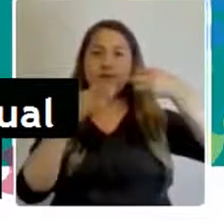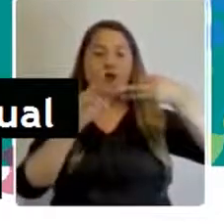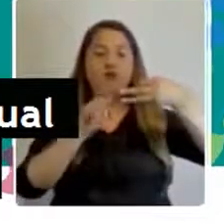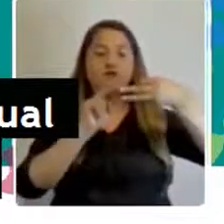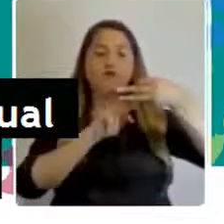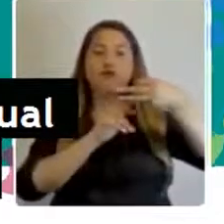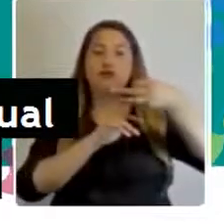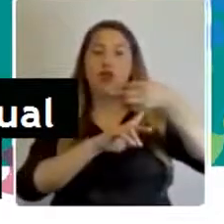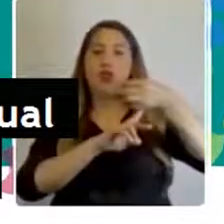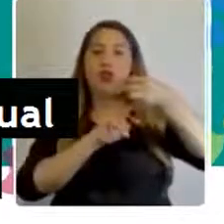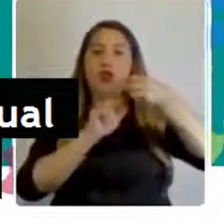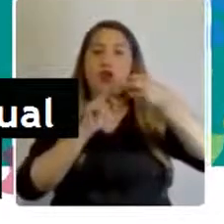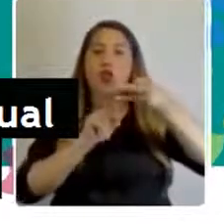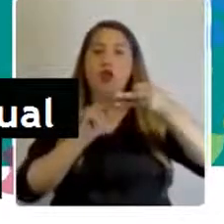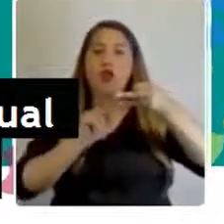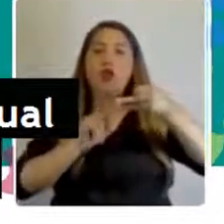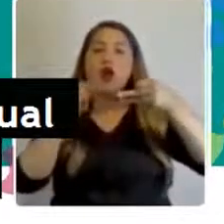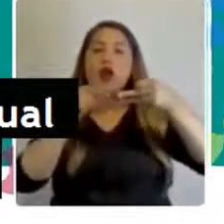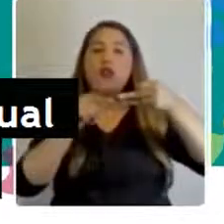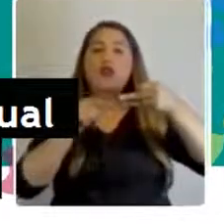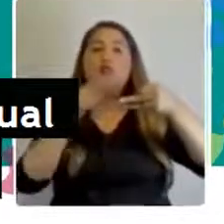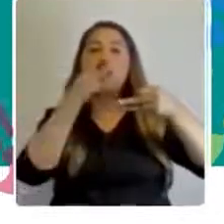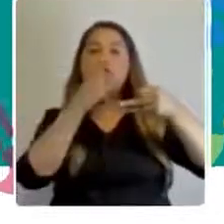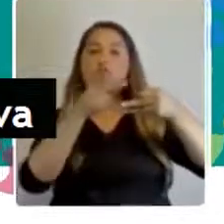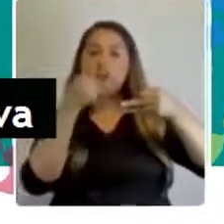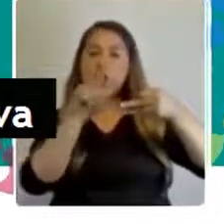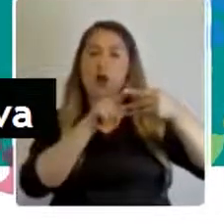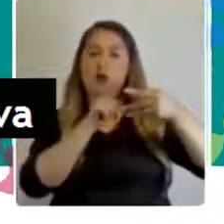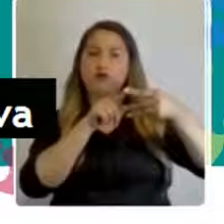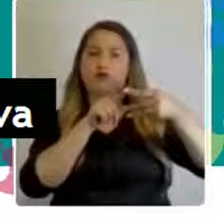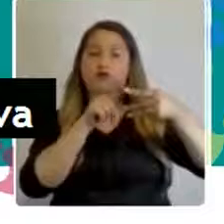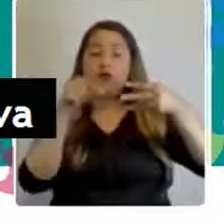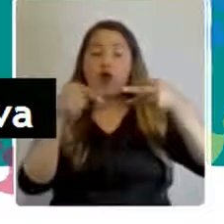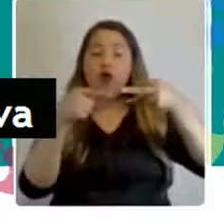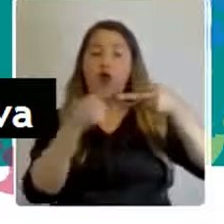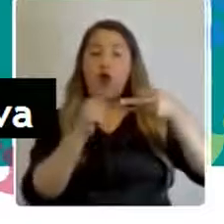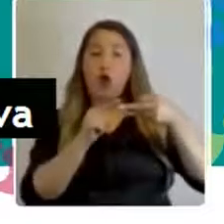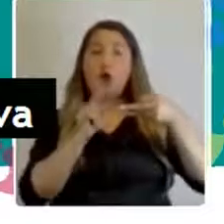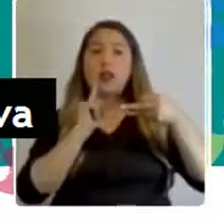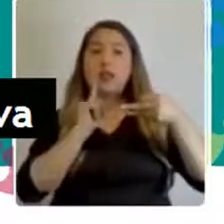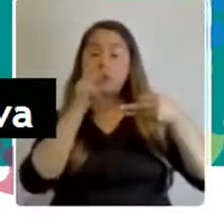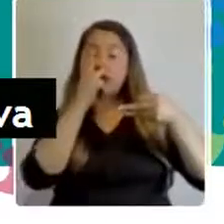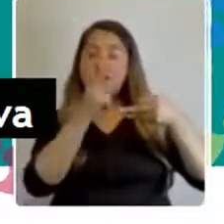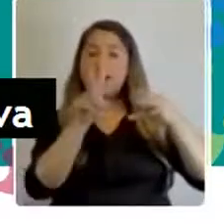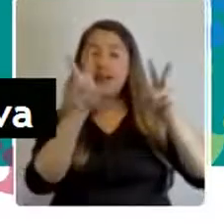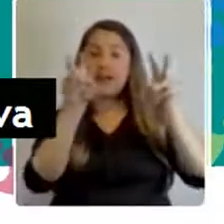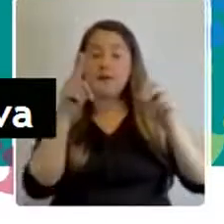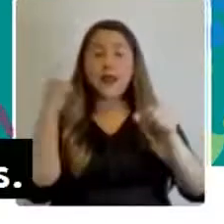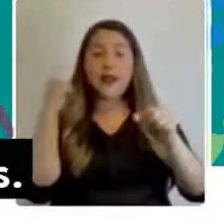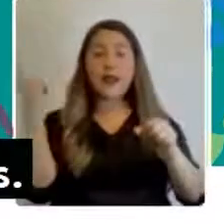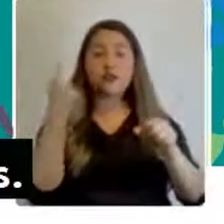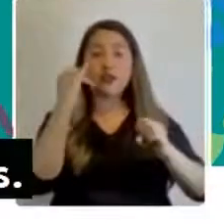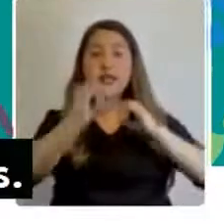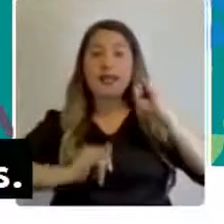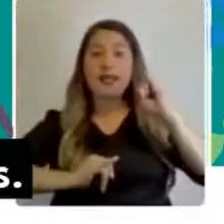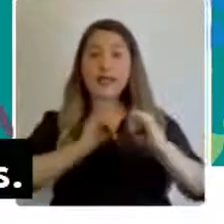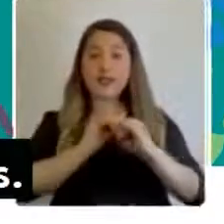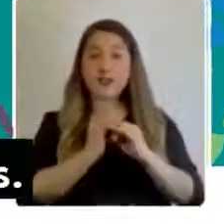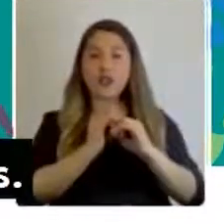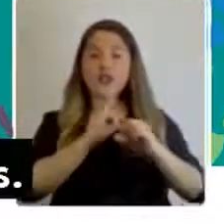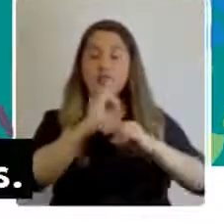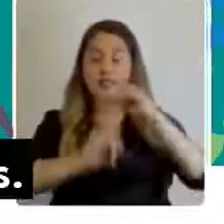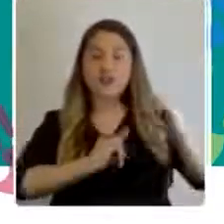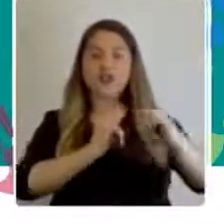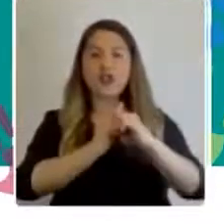de la situación actual y la visión directa de los pacientes. Hoy corresponde abordar la perspectiva nacional e internacional de las enfermedades